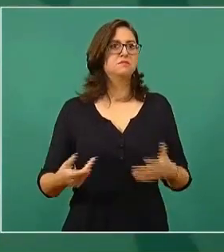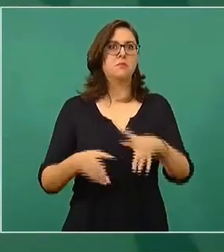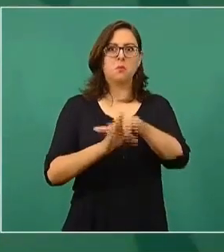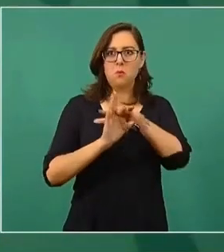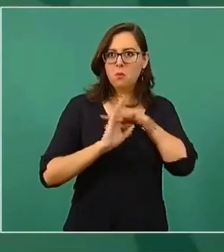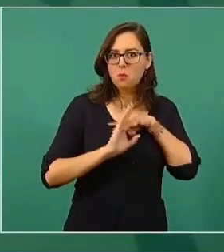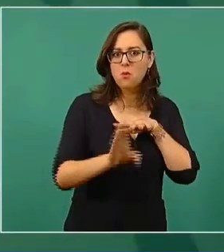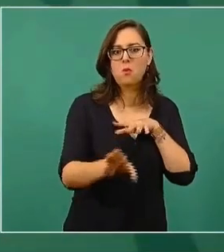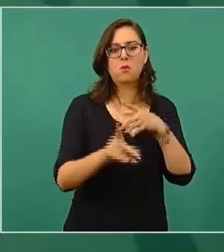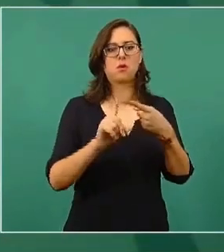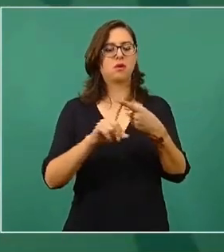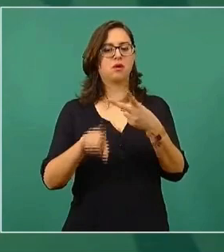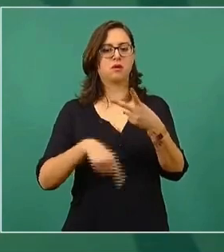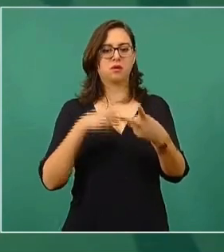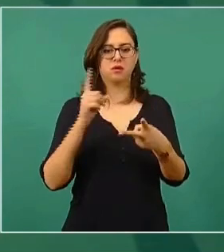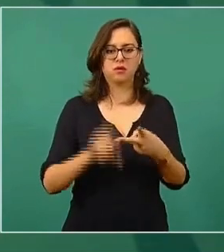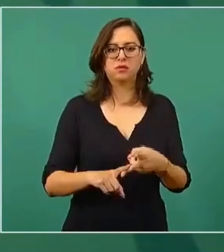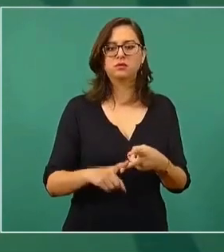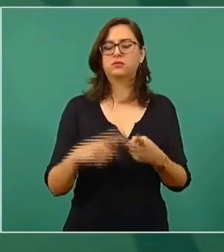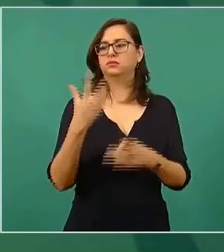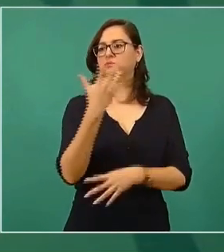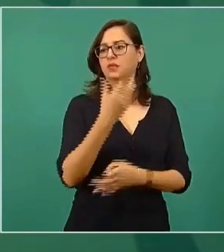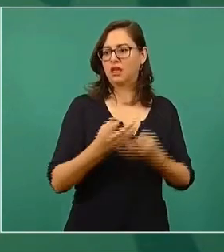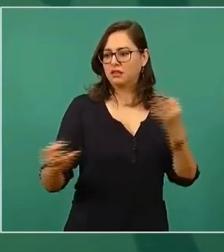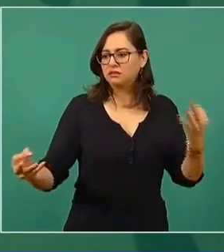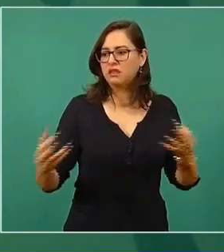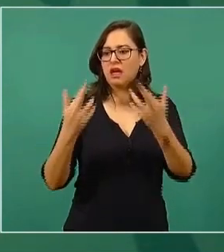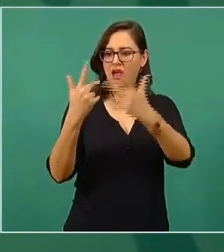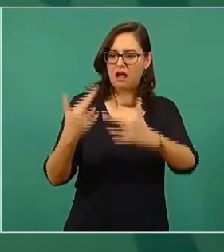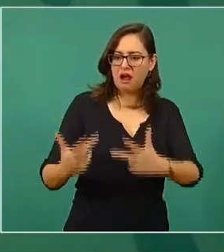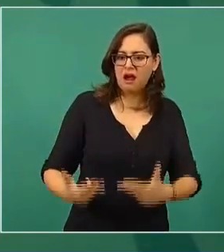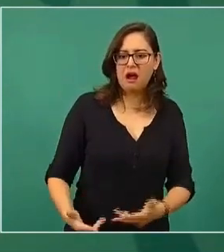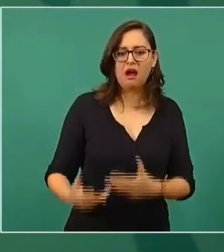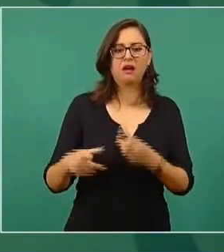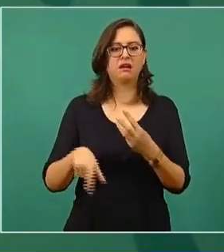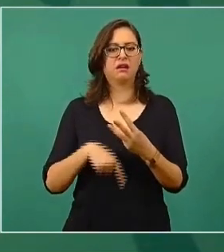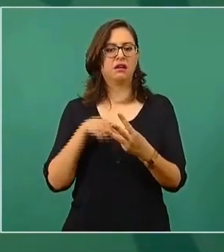migración, la destrucción de los territorios,